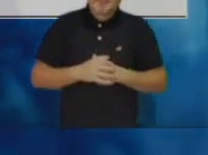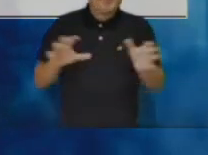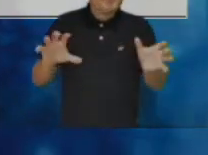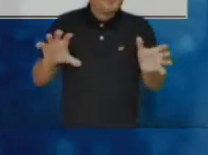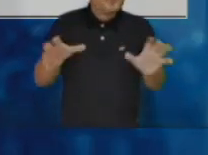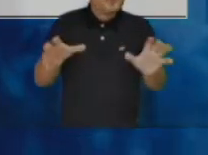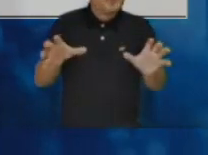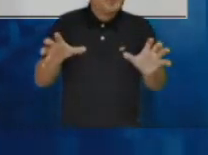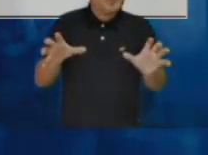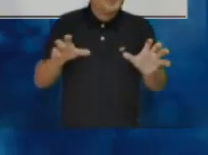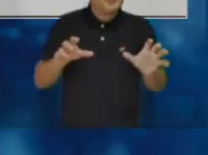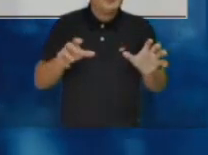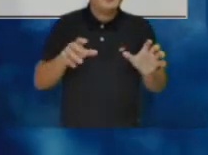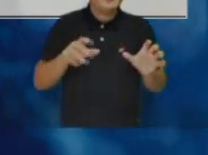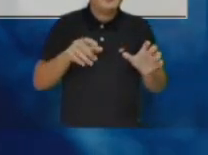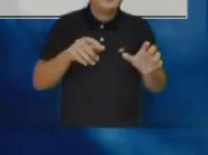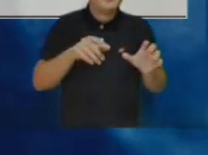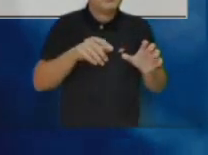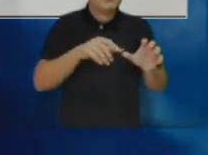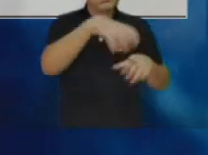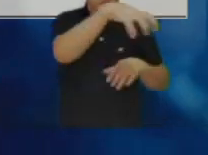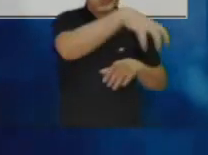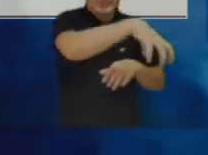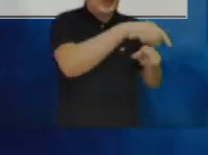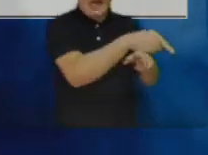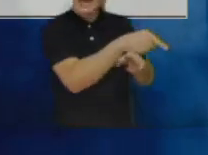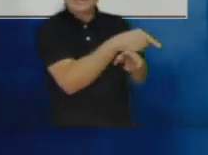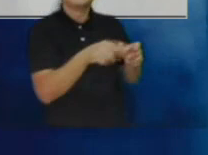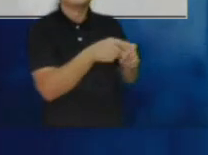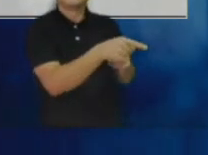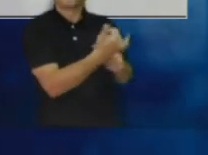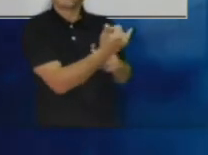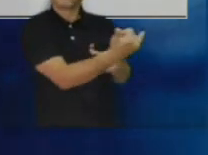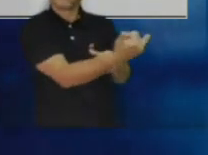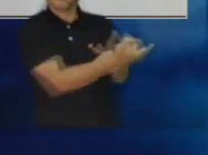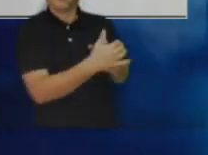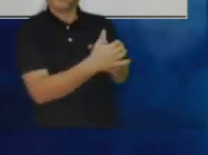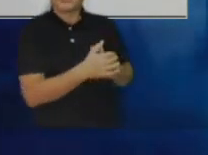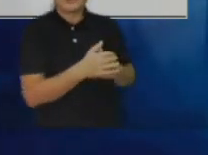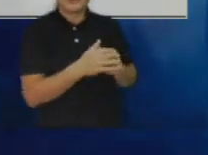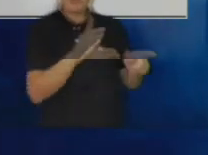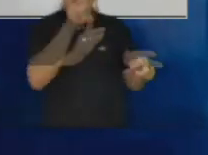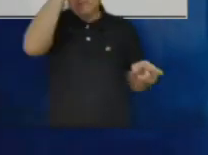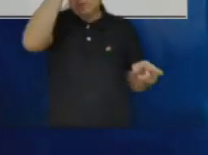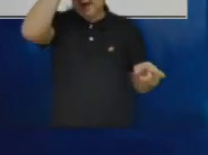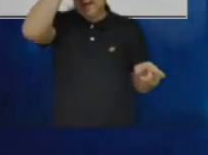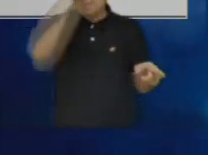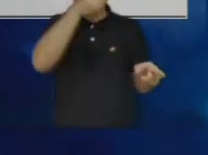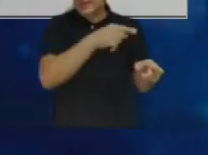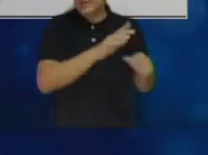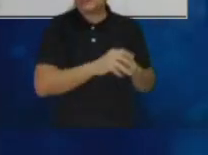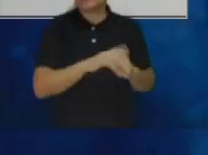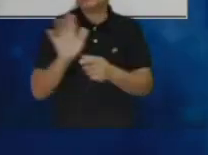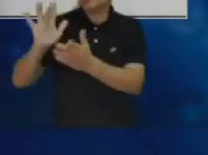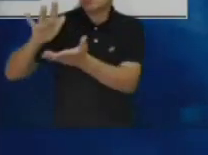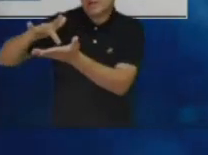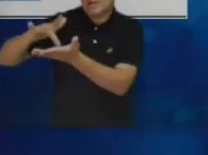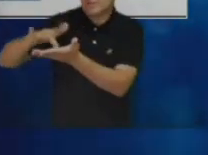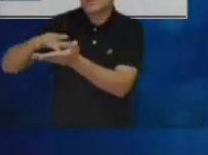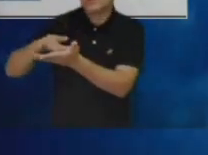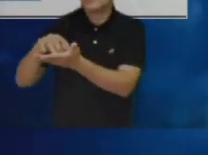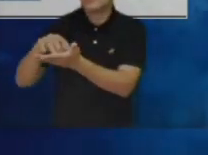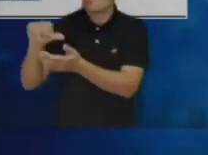MOU es una estación que se ubica en Alemania con participación de otros